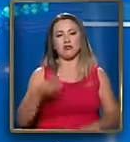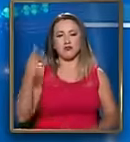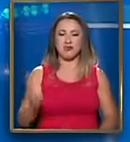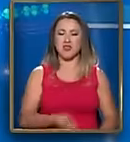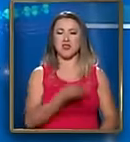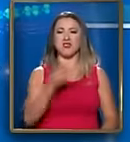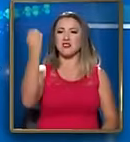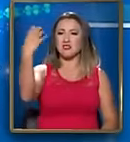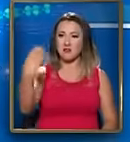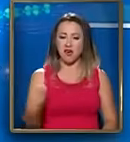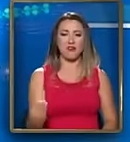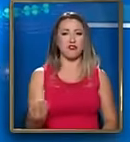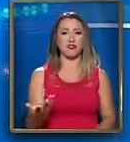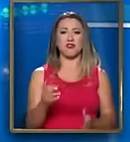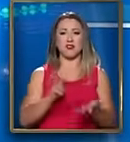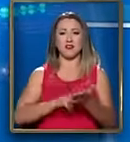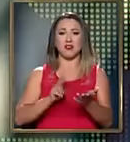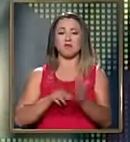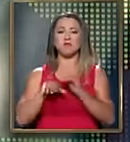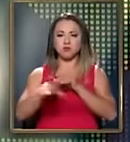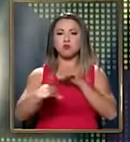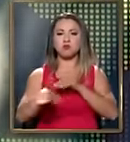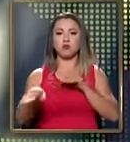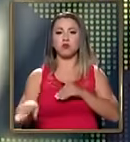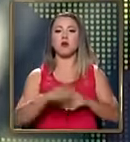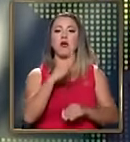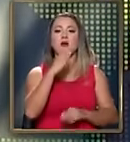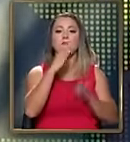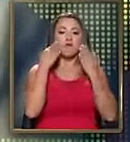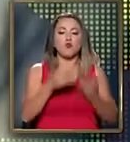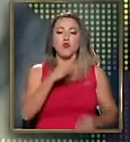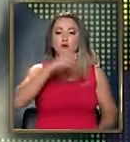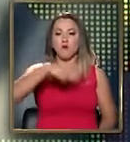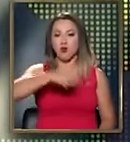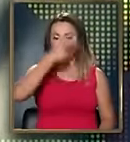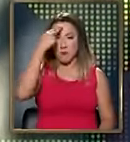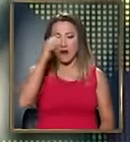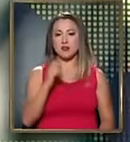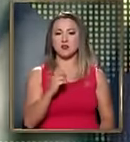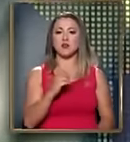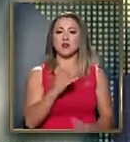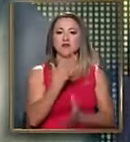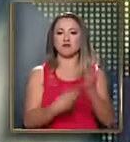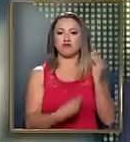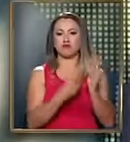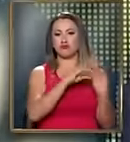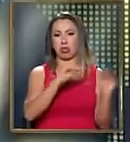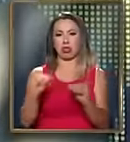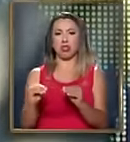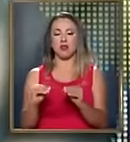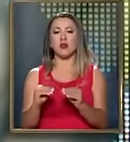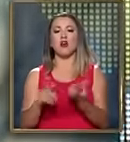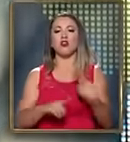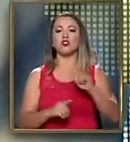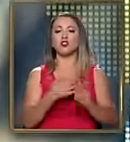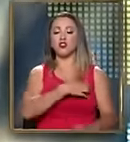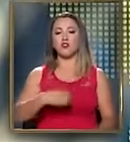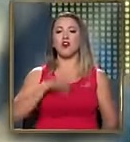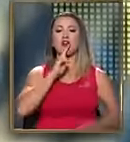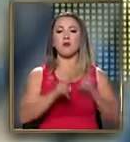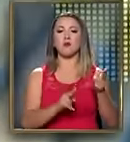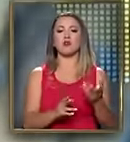El semáforo que dura menos que el bono de marzo, weón. El tránsito más lento que el gobierno respondiendo